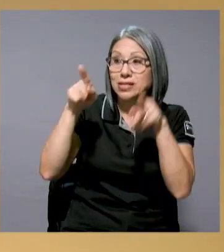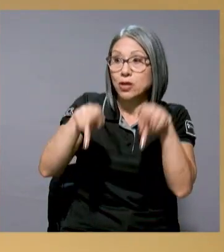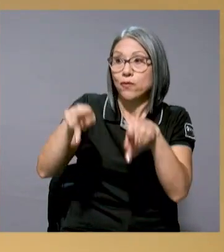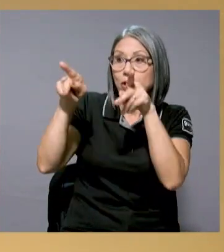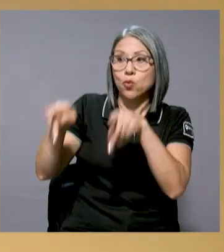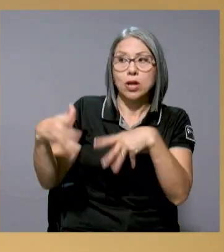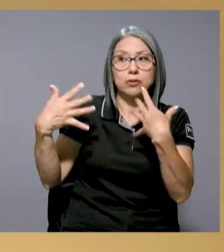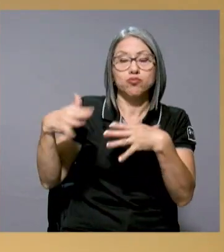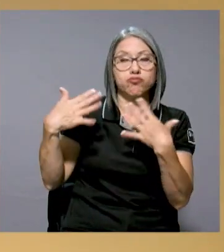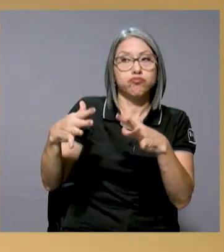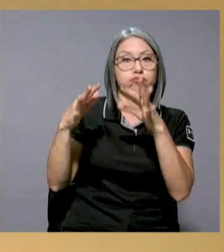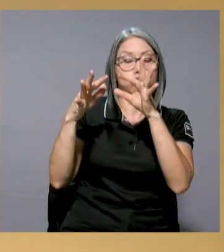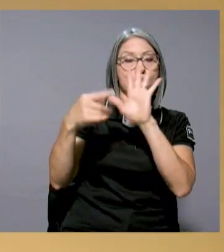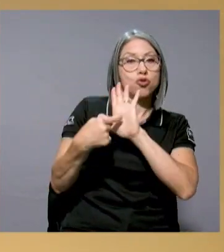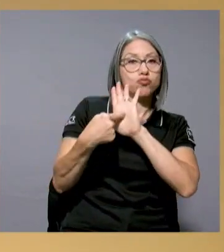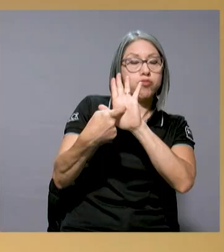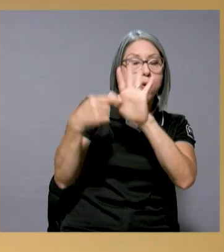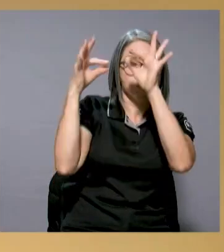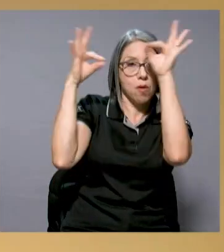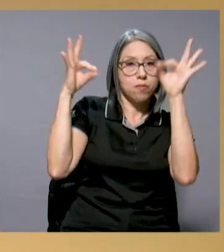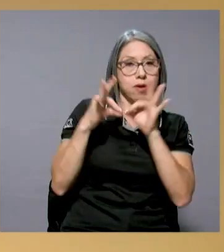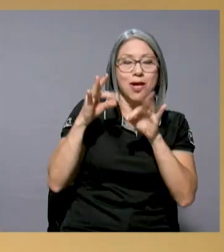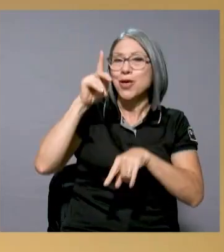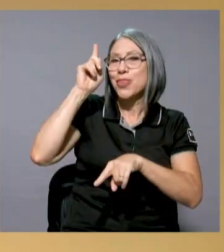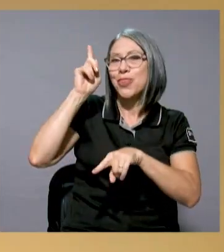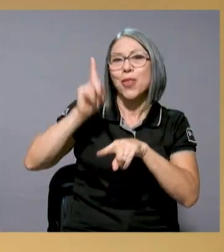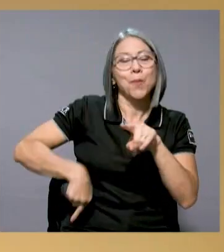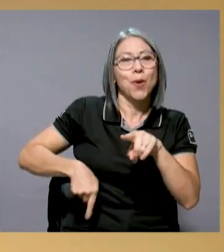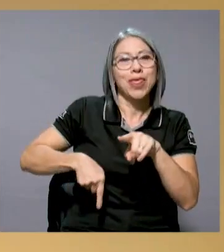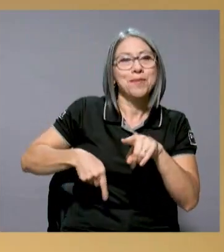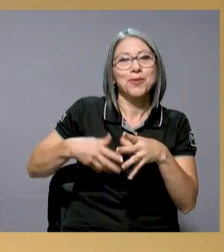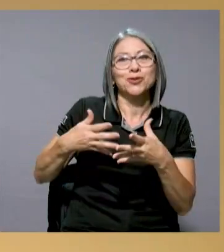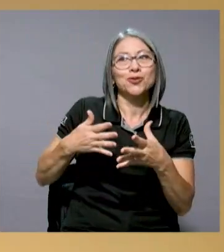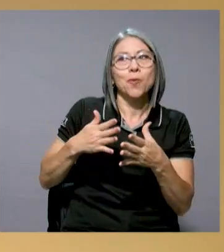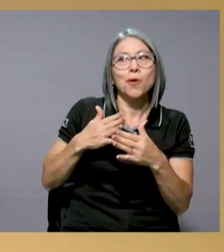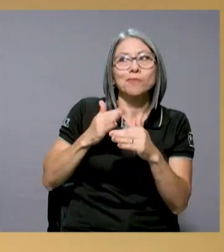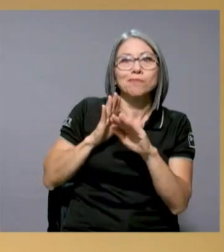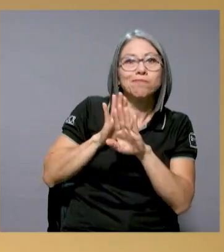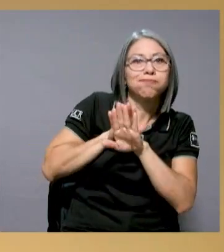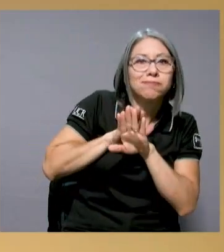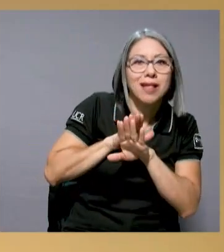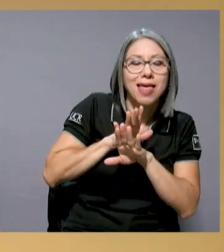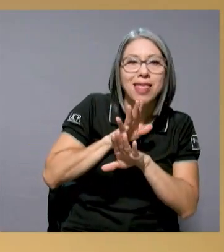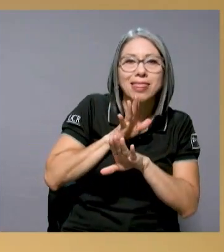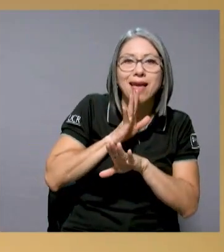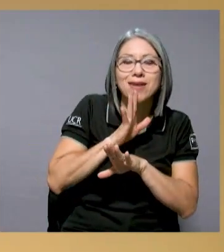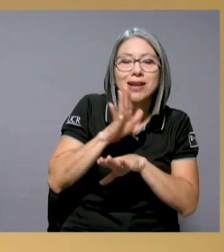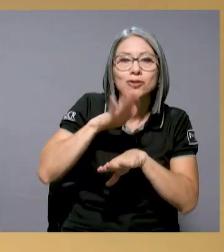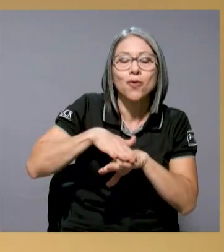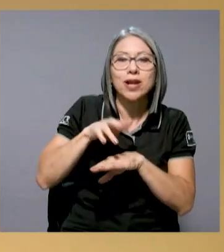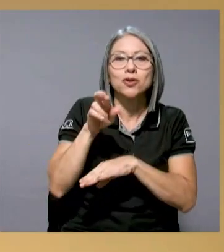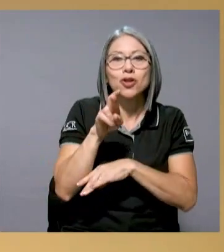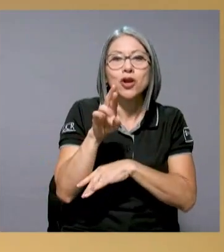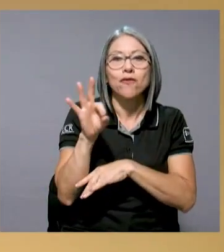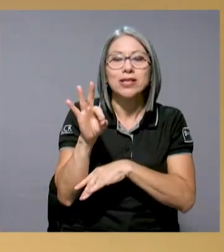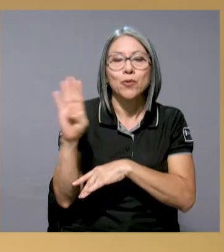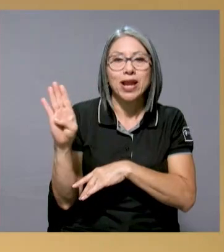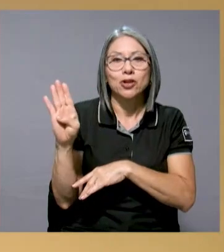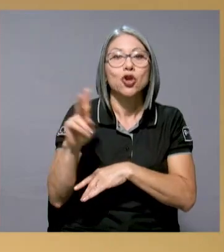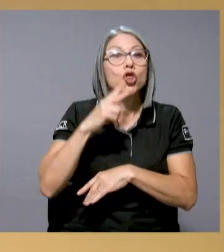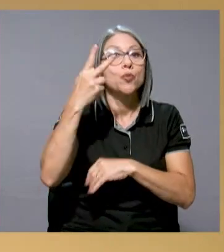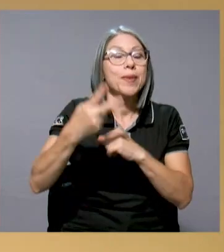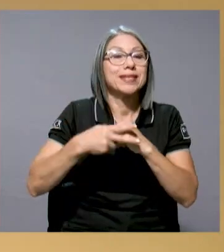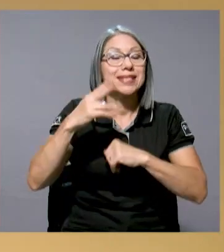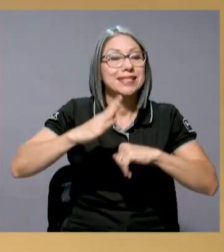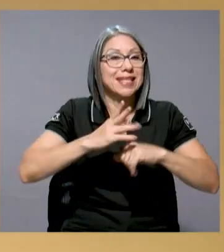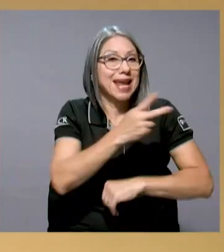Y no podemos dejar siempre de hablar de don Rodrigo Facio Brenes, que fue decano en 2 periodos de la Facultad de Ciencias Económicas y